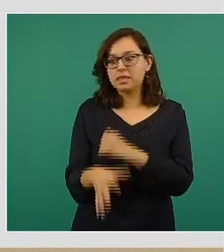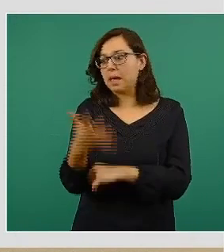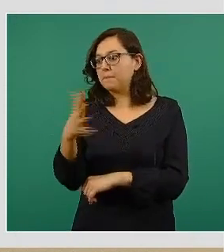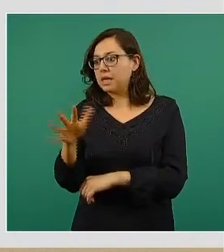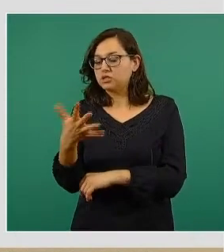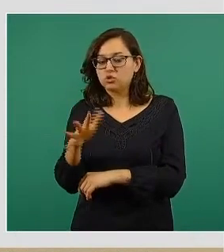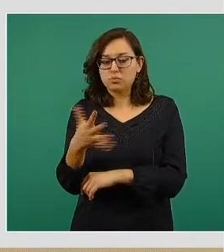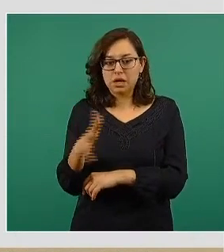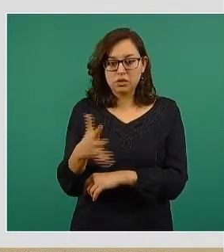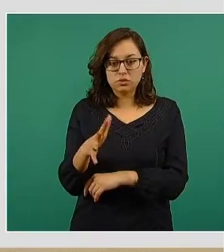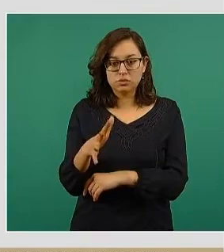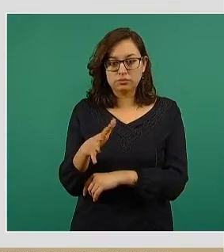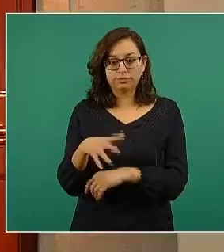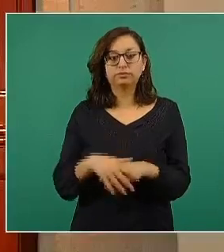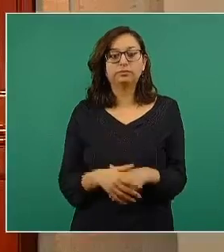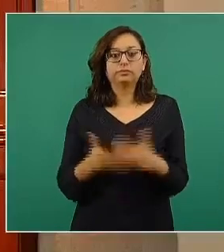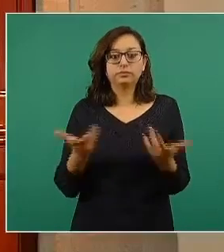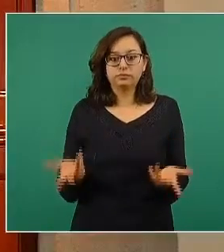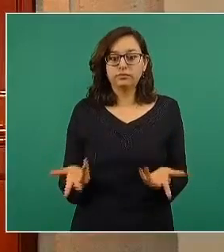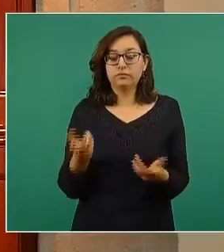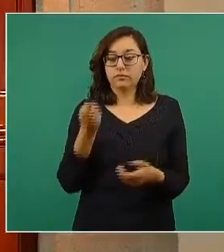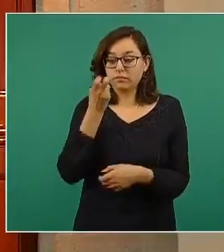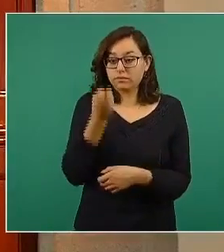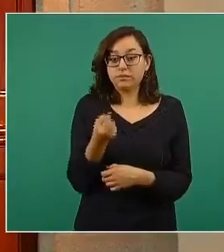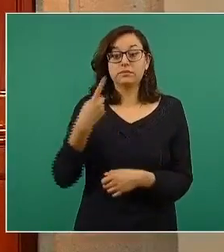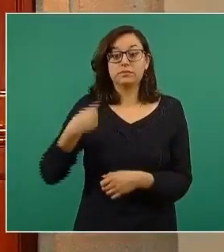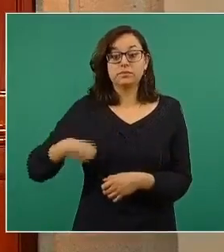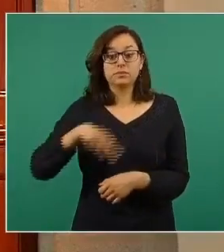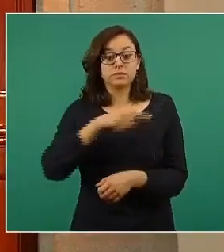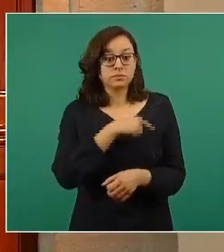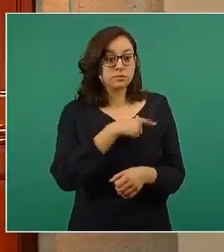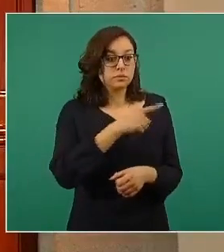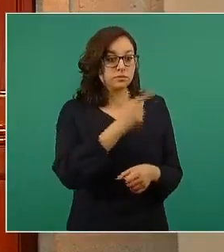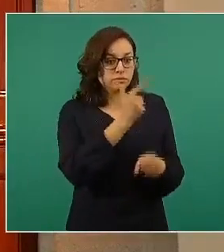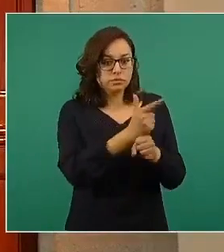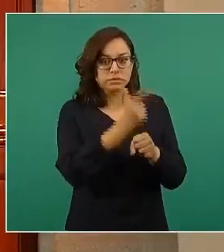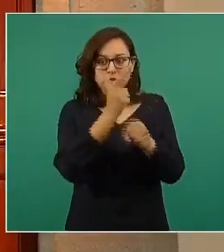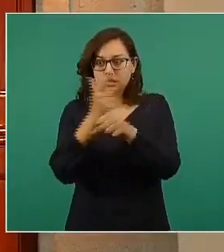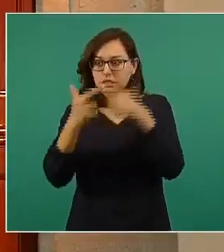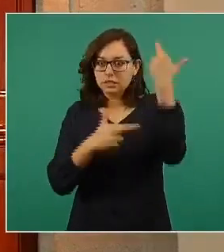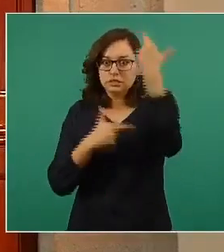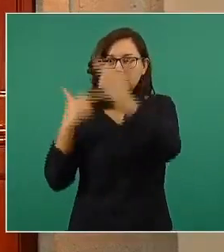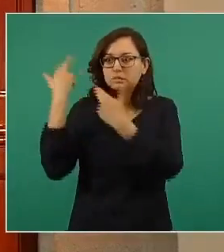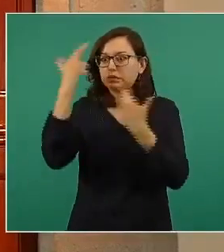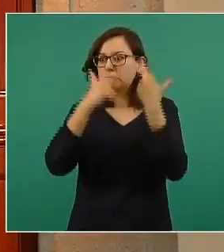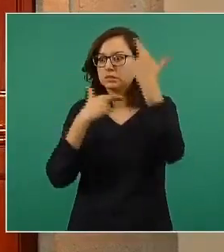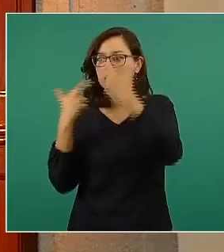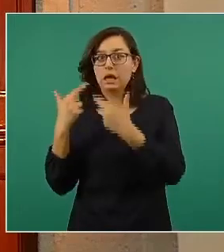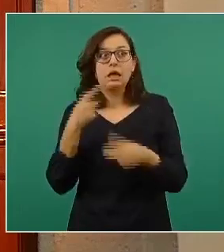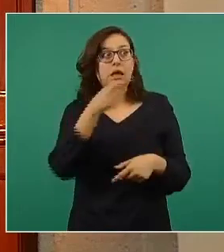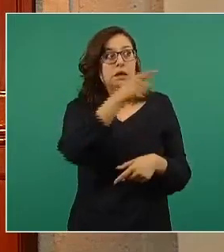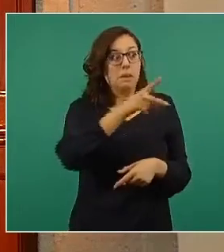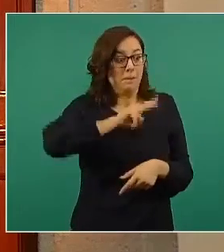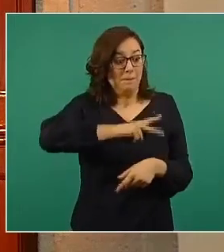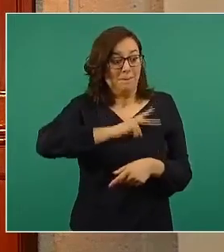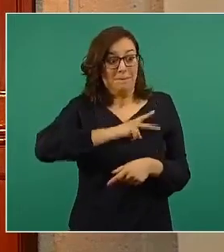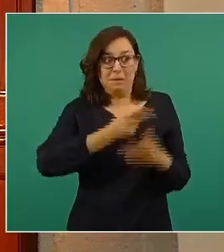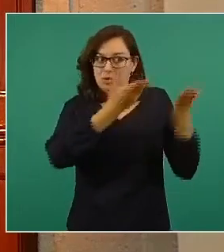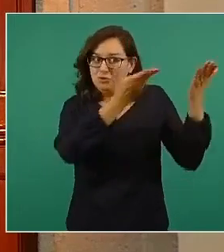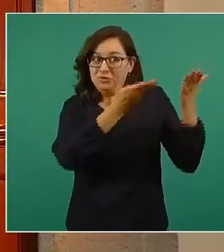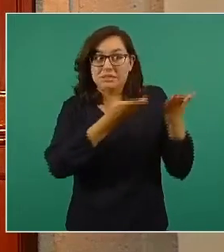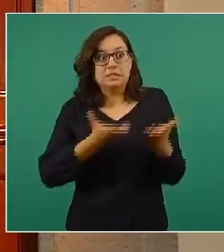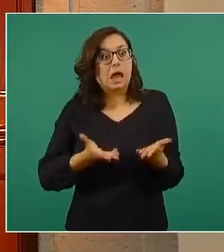teníamos que hacer? ¿Qué teníamos que identificar para escalar, para desarrollar? ¿Qué nos hacía falta para estar listos para cuando en su momento el virus